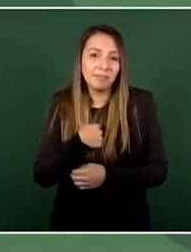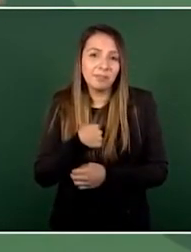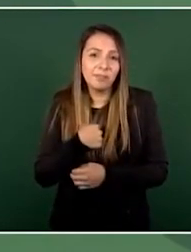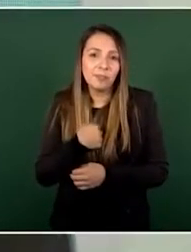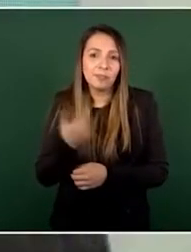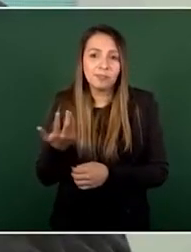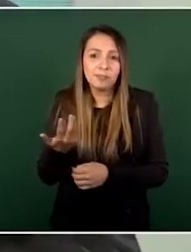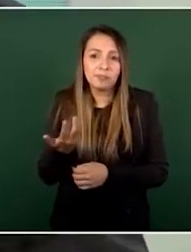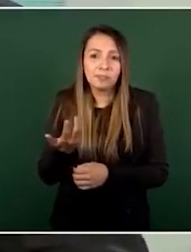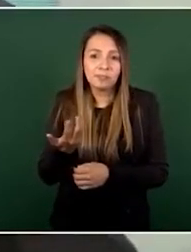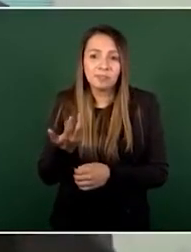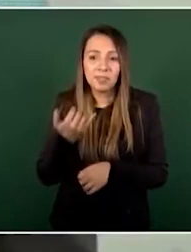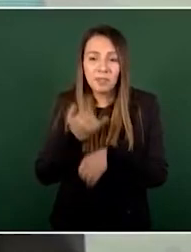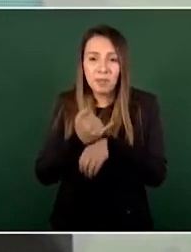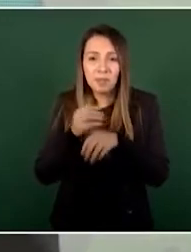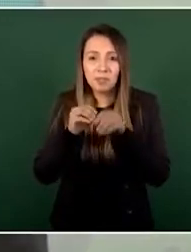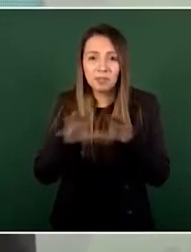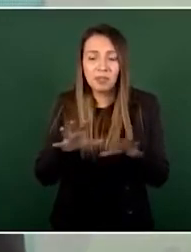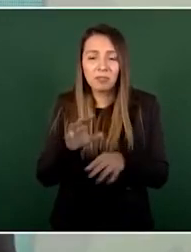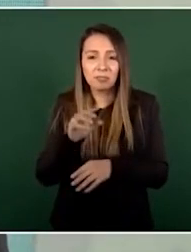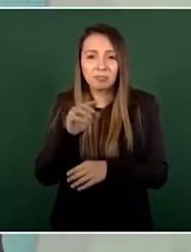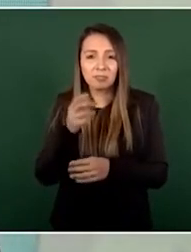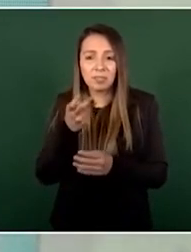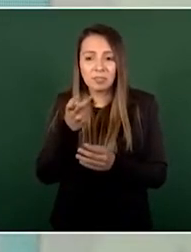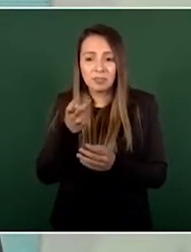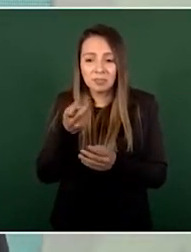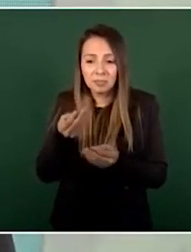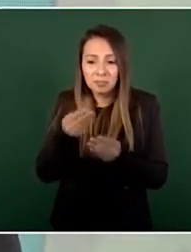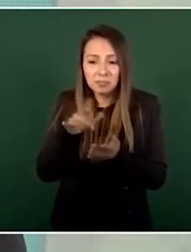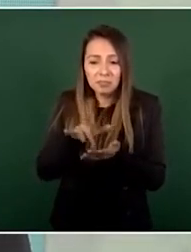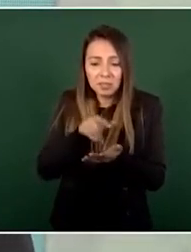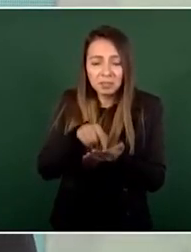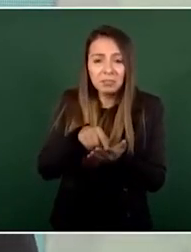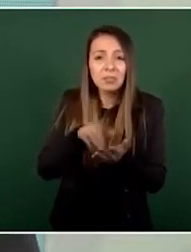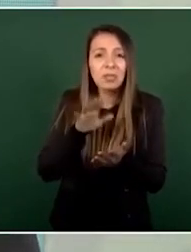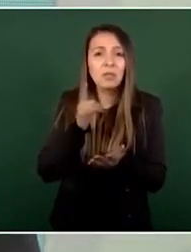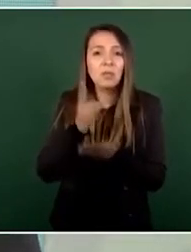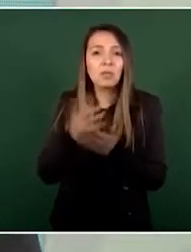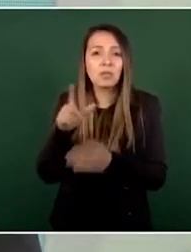la información que tengo de Loret de Mola.